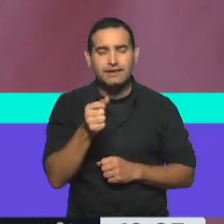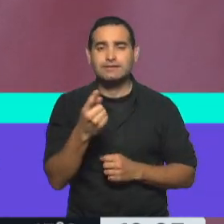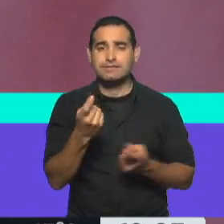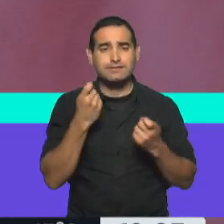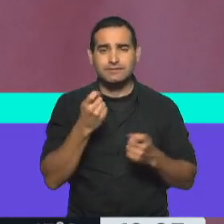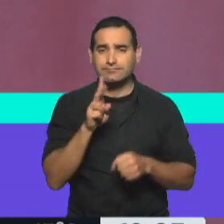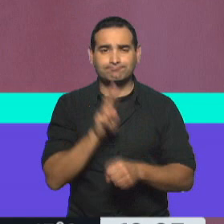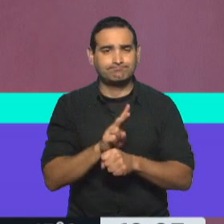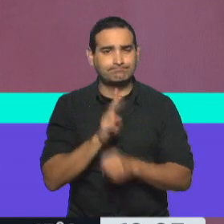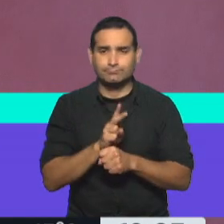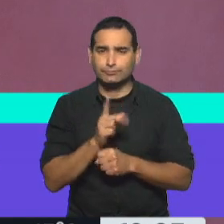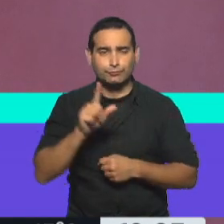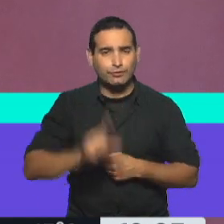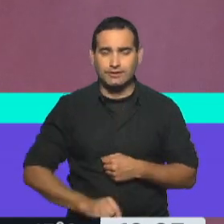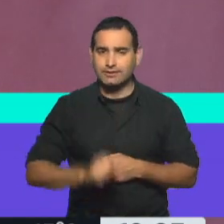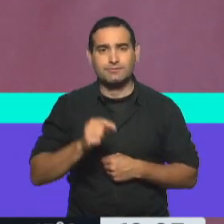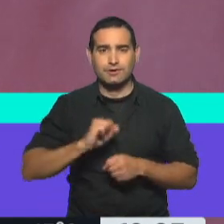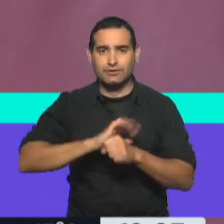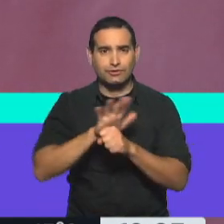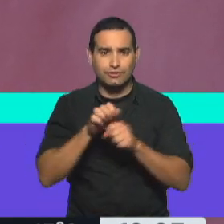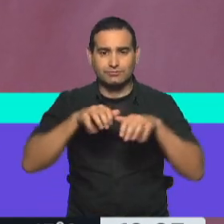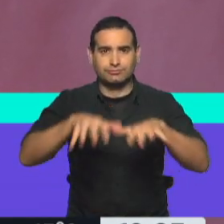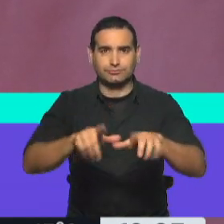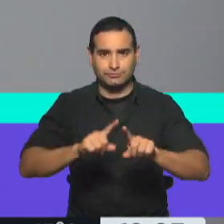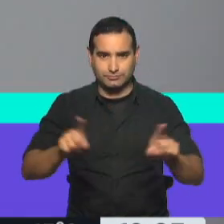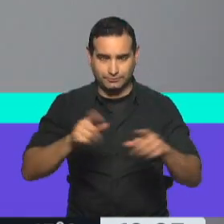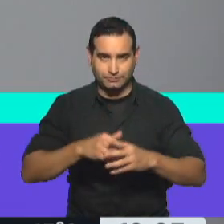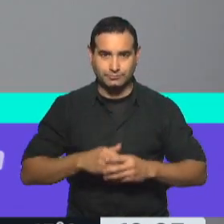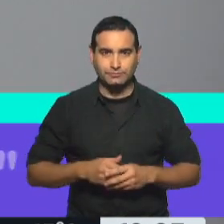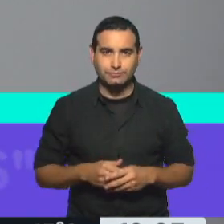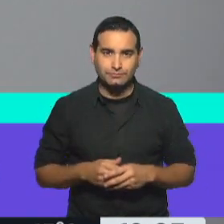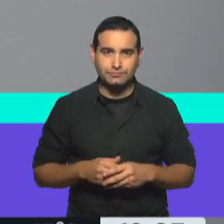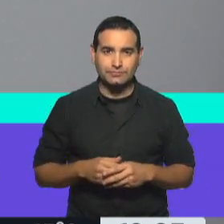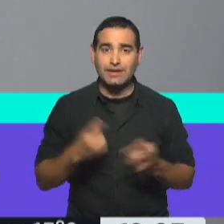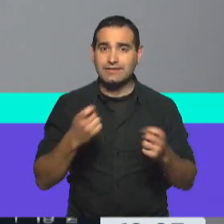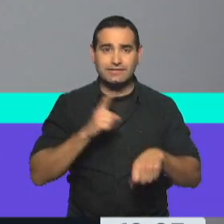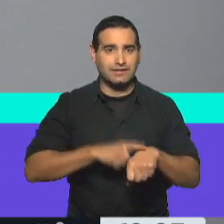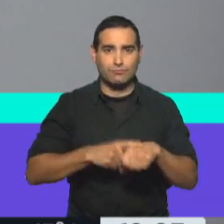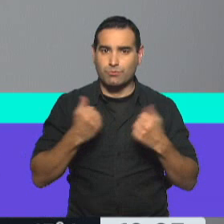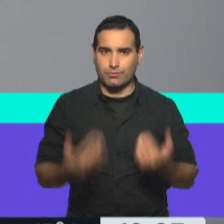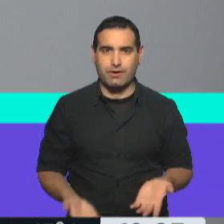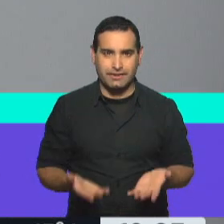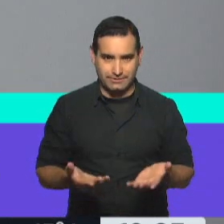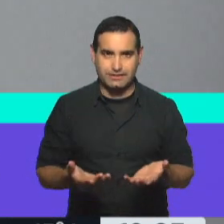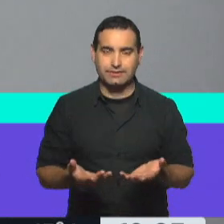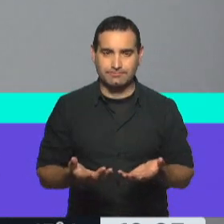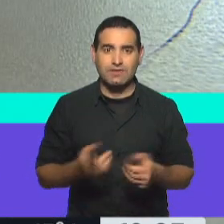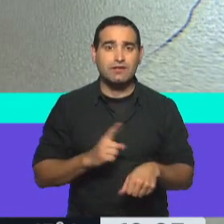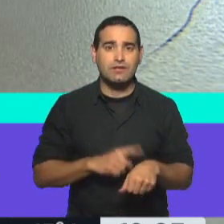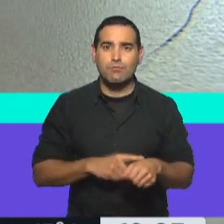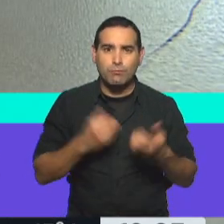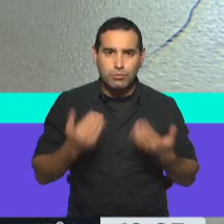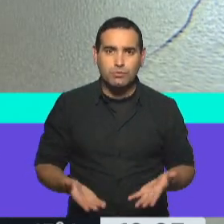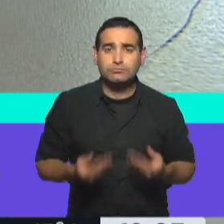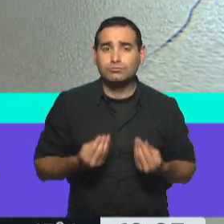medidas de prevención para postergar la llegada de la circulación comunitaria. Lo que tenés que hacer es ganar tiempo. Y para ganar tiempo, lo único